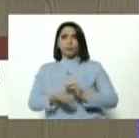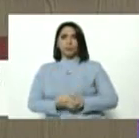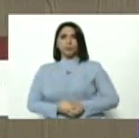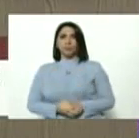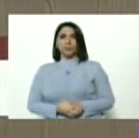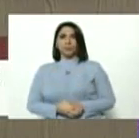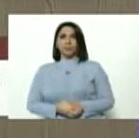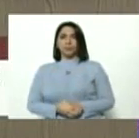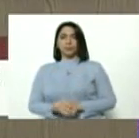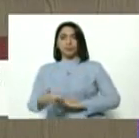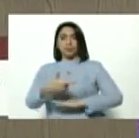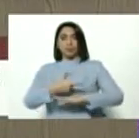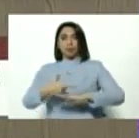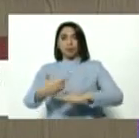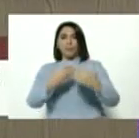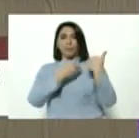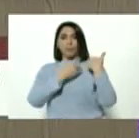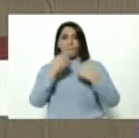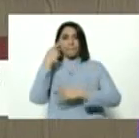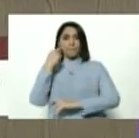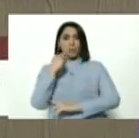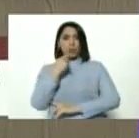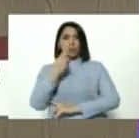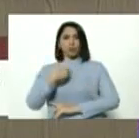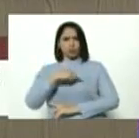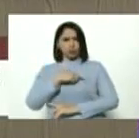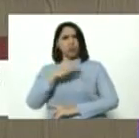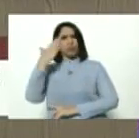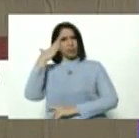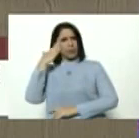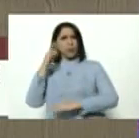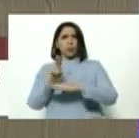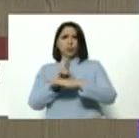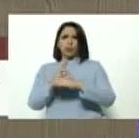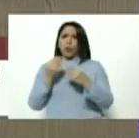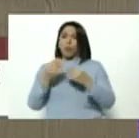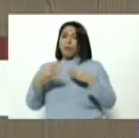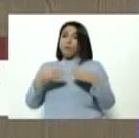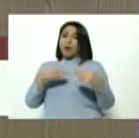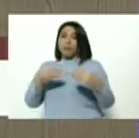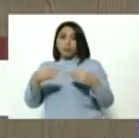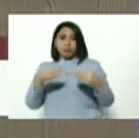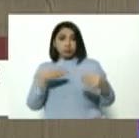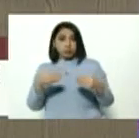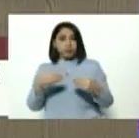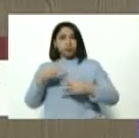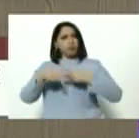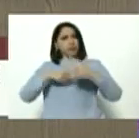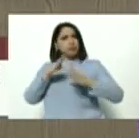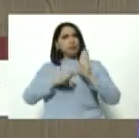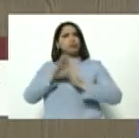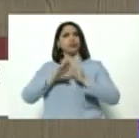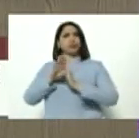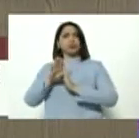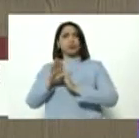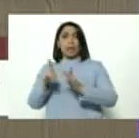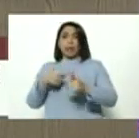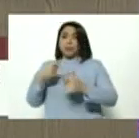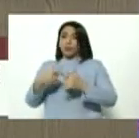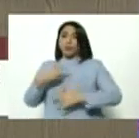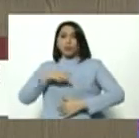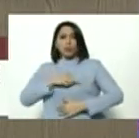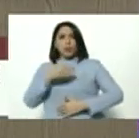del gobierno bolivariano. Si manejamos bien la flexibilización productiva, pues